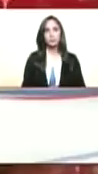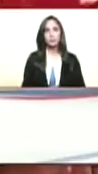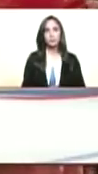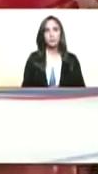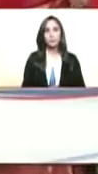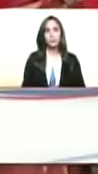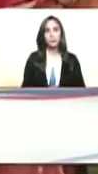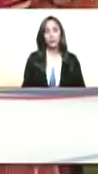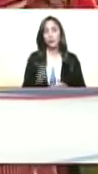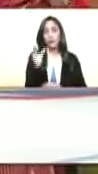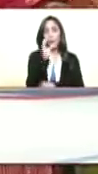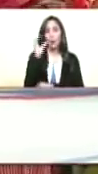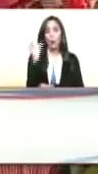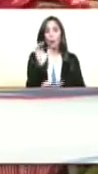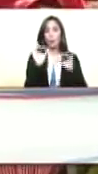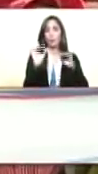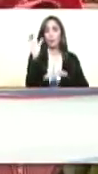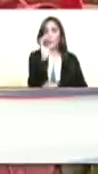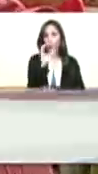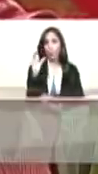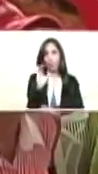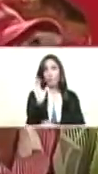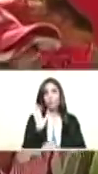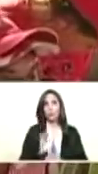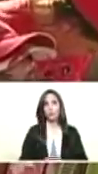Esa es Colombia.